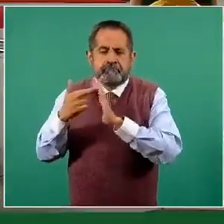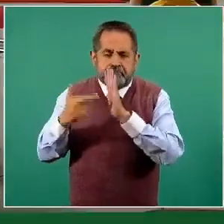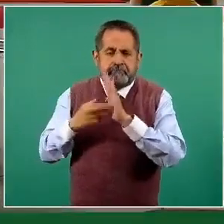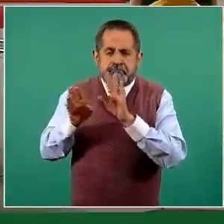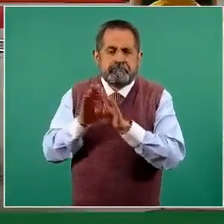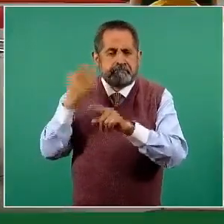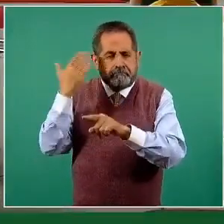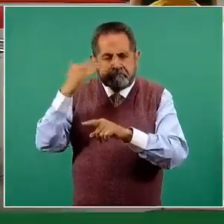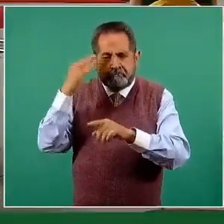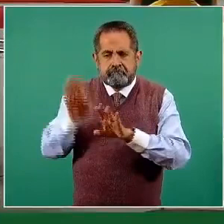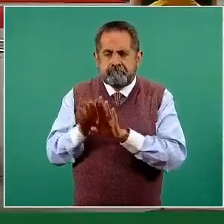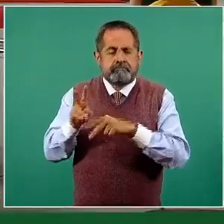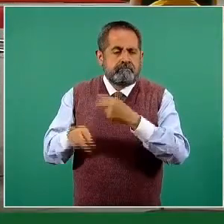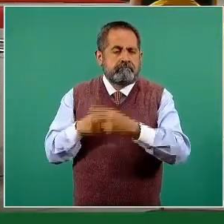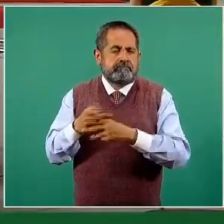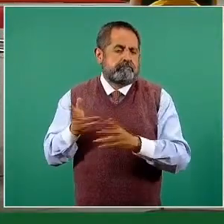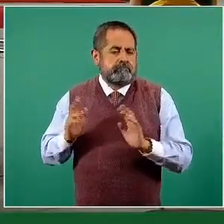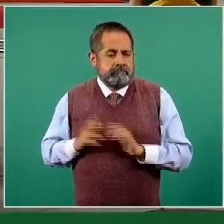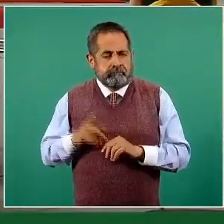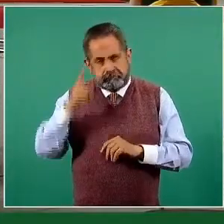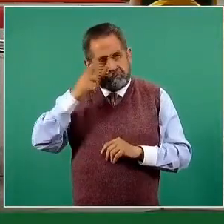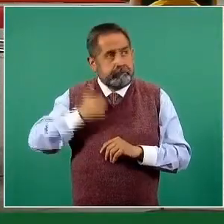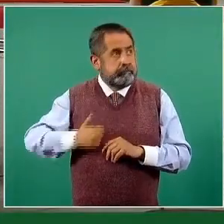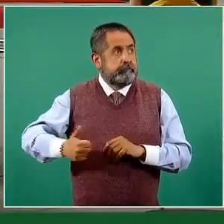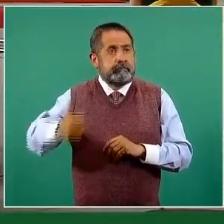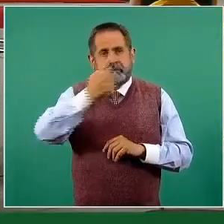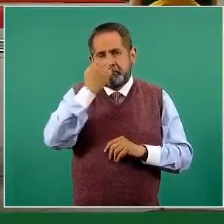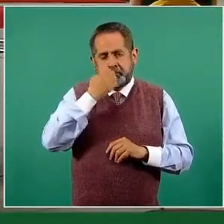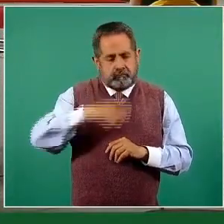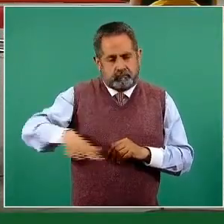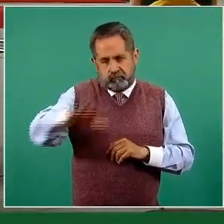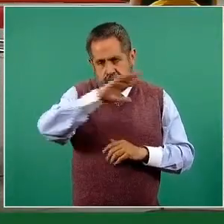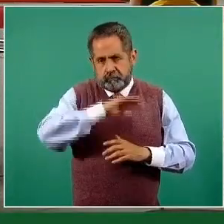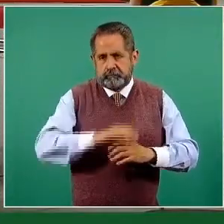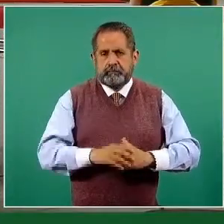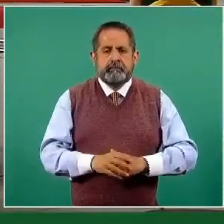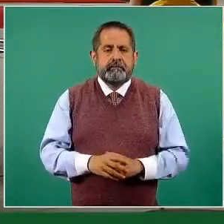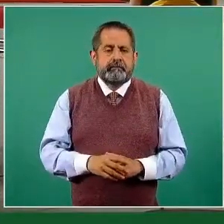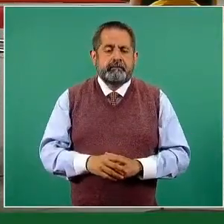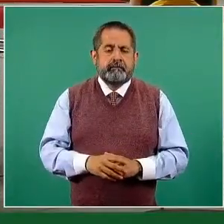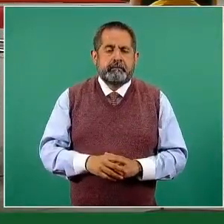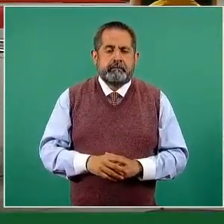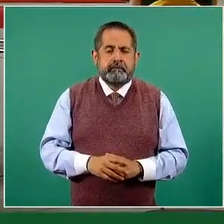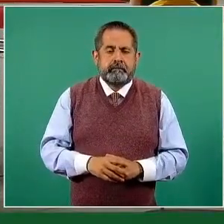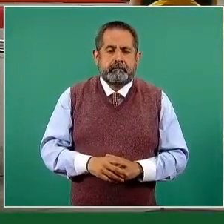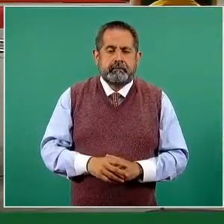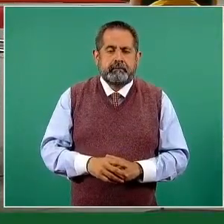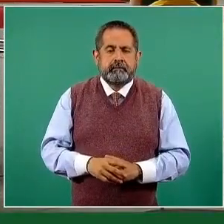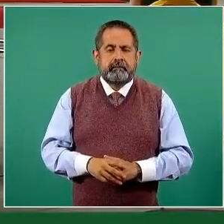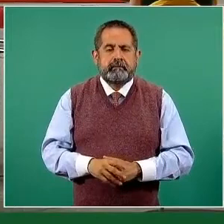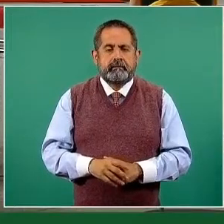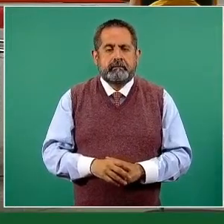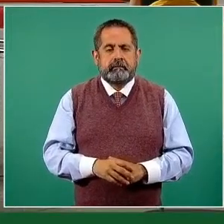protocolos en marcha, en práctica, en cada comunidad escolar. Por favor.